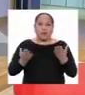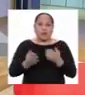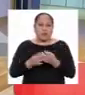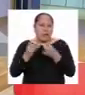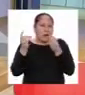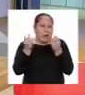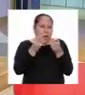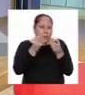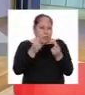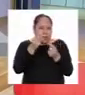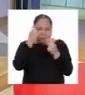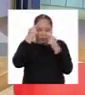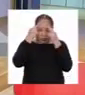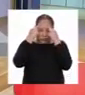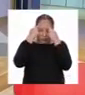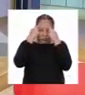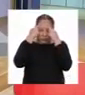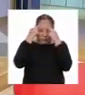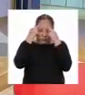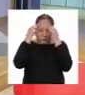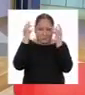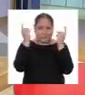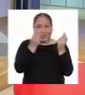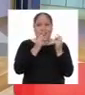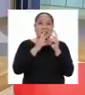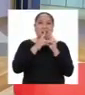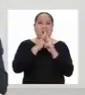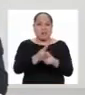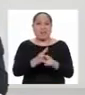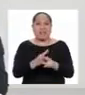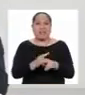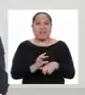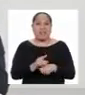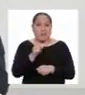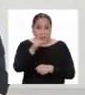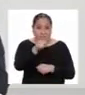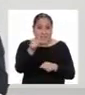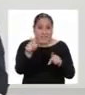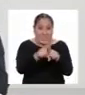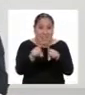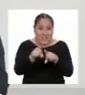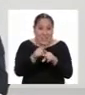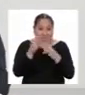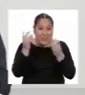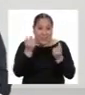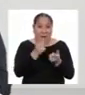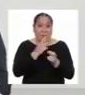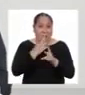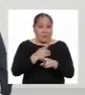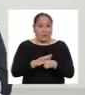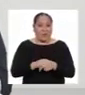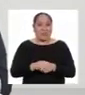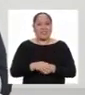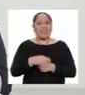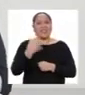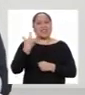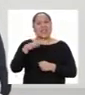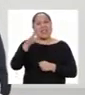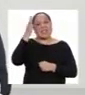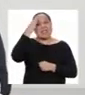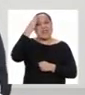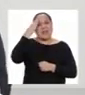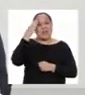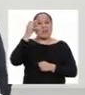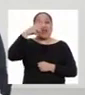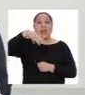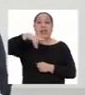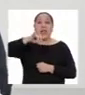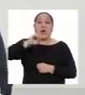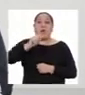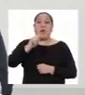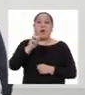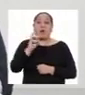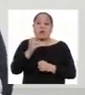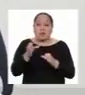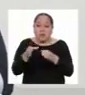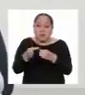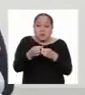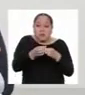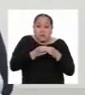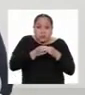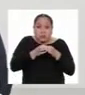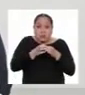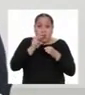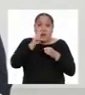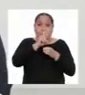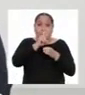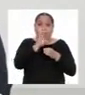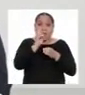bala en matemáticas. ¿A ustedes también les pasa? Ahora que sabemos que la muestra serán 20 personas,